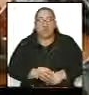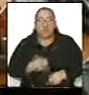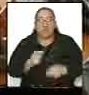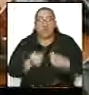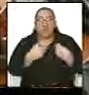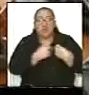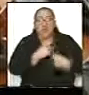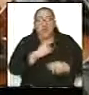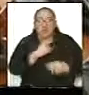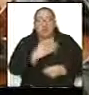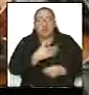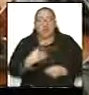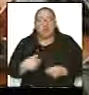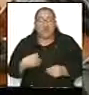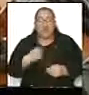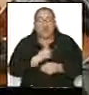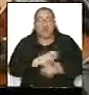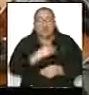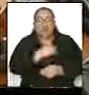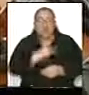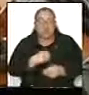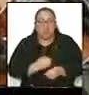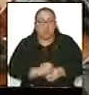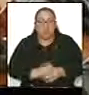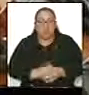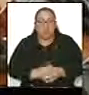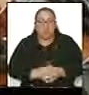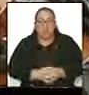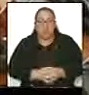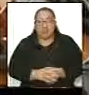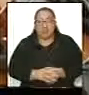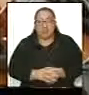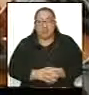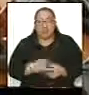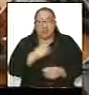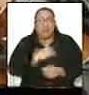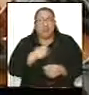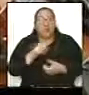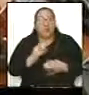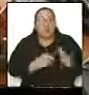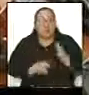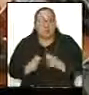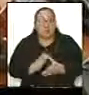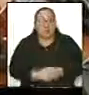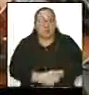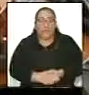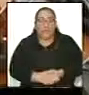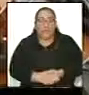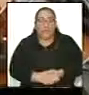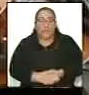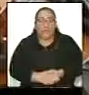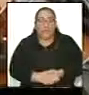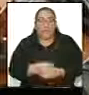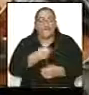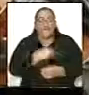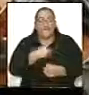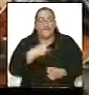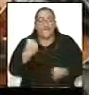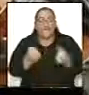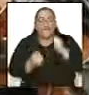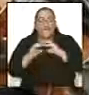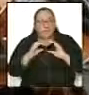representantes de la presidencia del Consejo de Ministros, del Ministerio de Economía y Finanzas, del Ministerio de Transportes